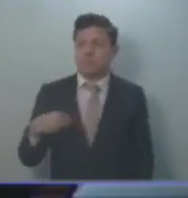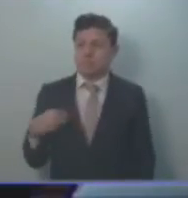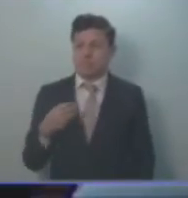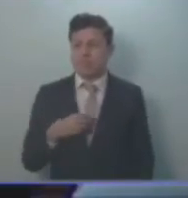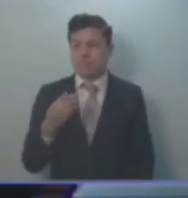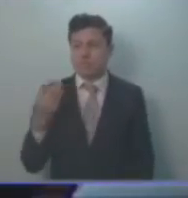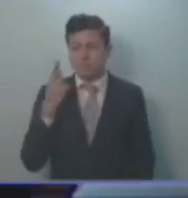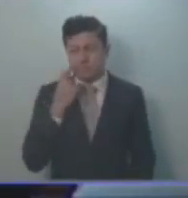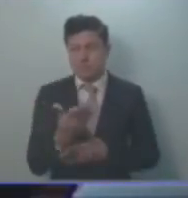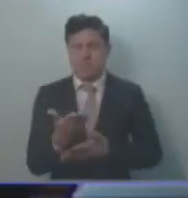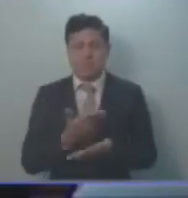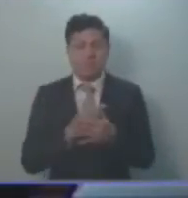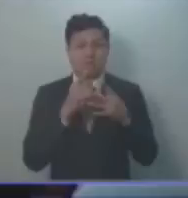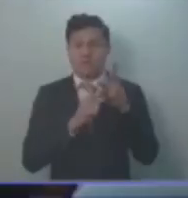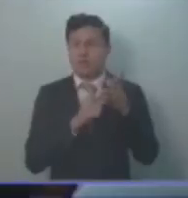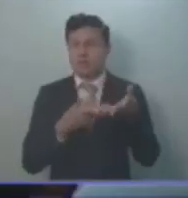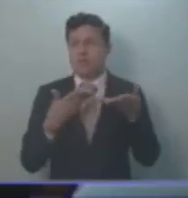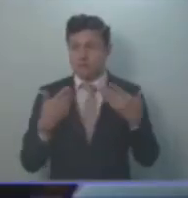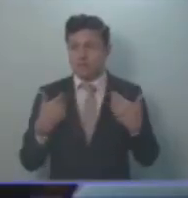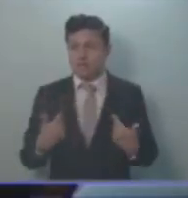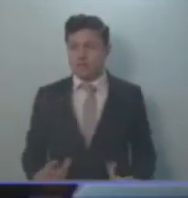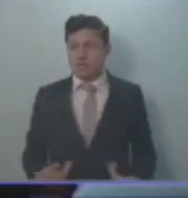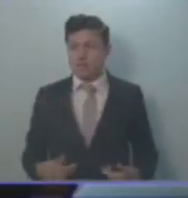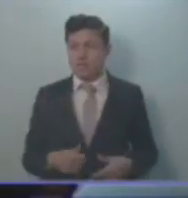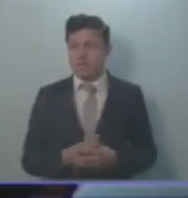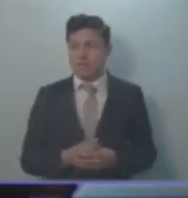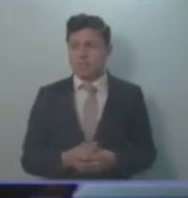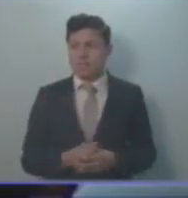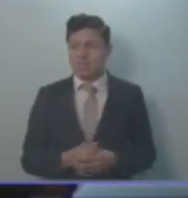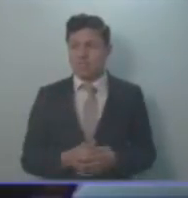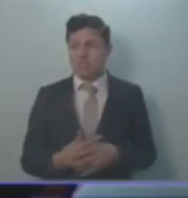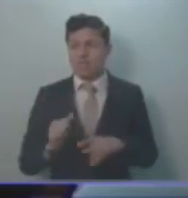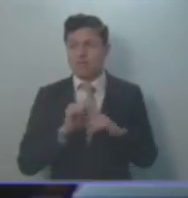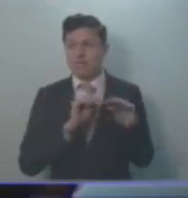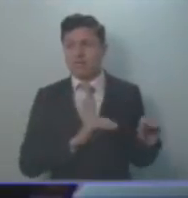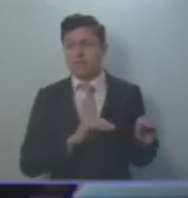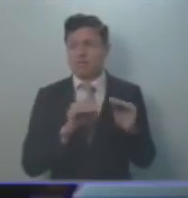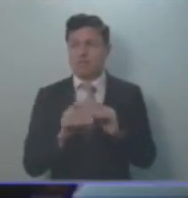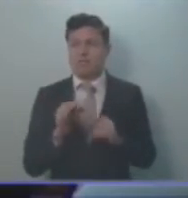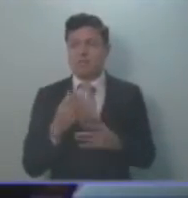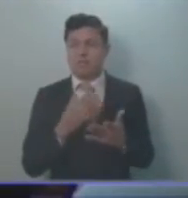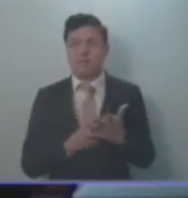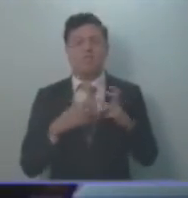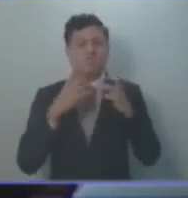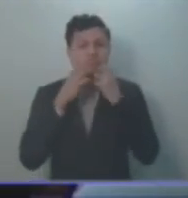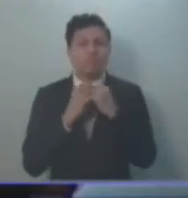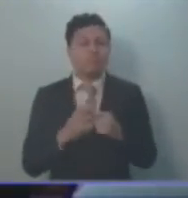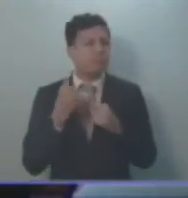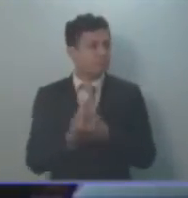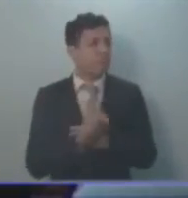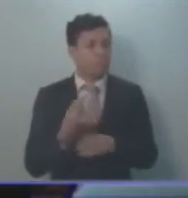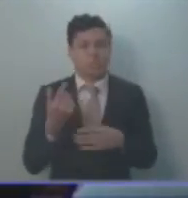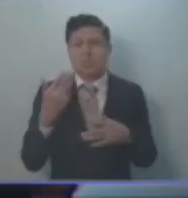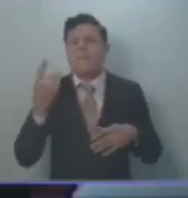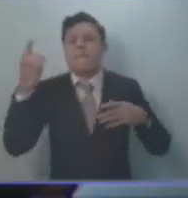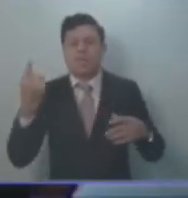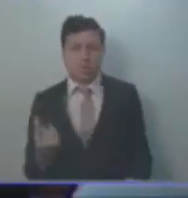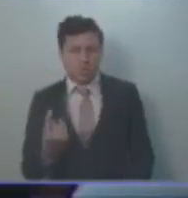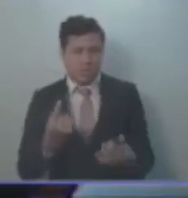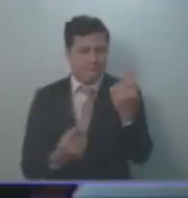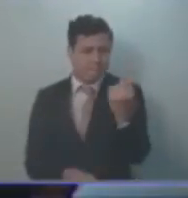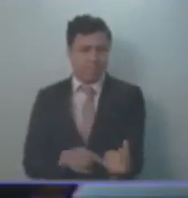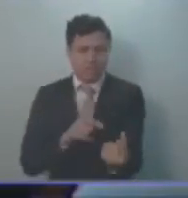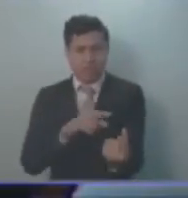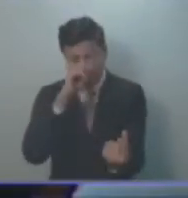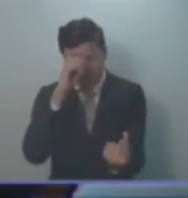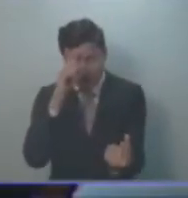teniendo el derecho a mantener su puesto de trabajo en igualdad de condiciones a las que ha tenido antes de la emisión